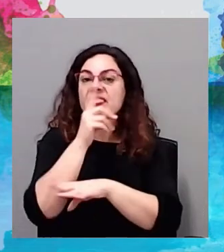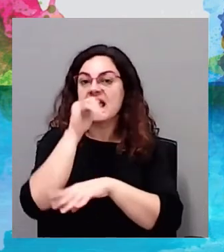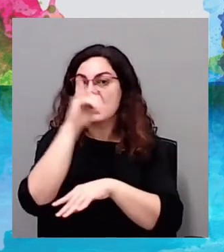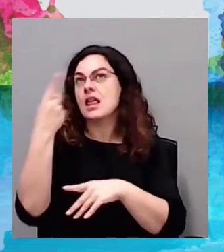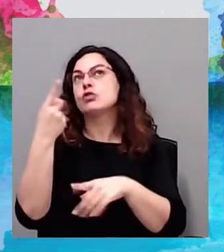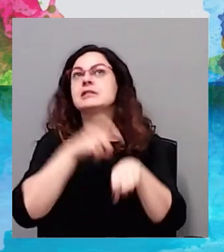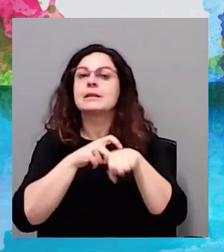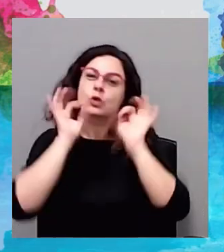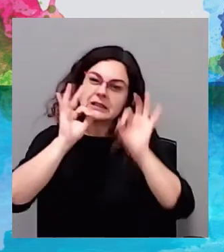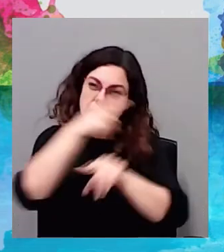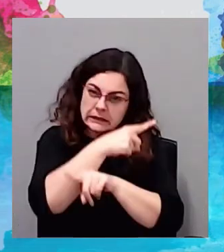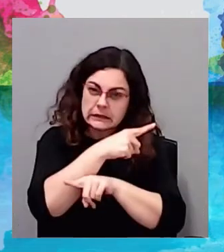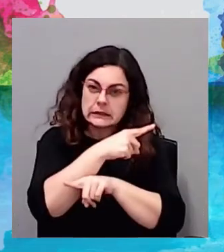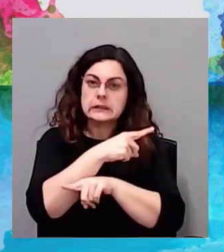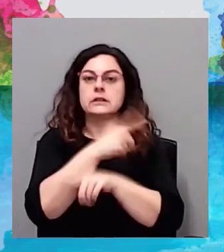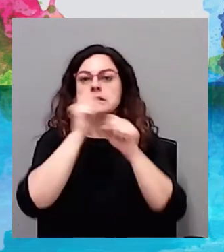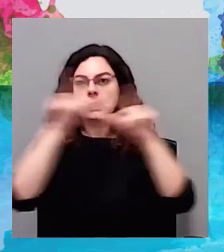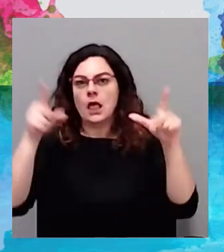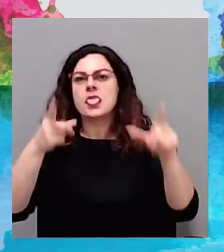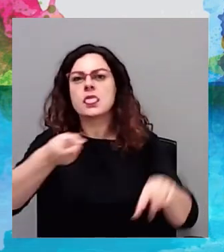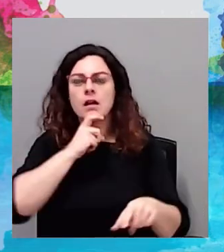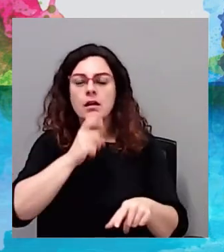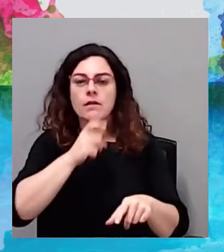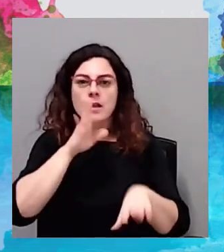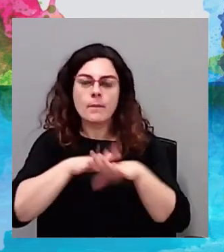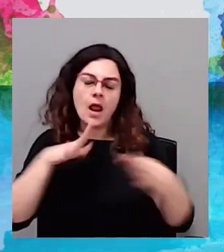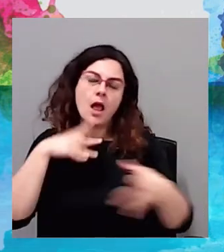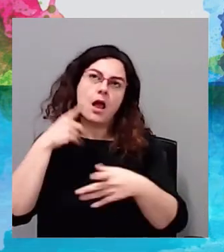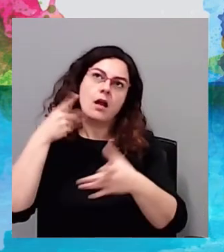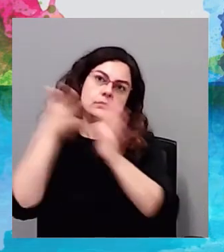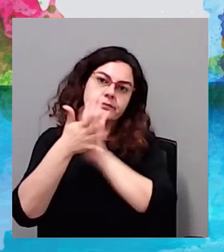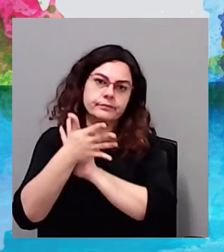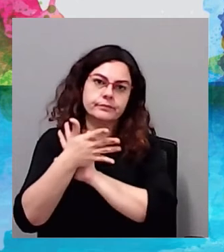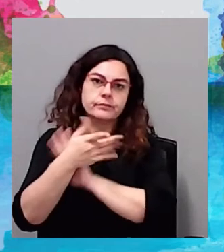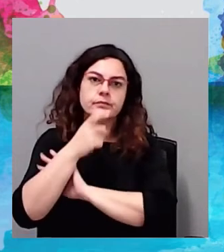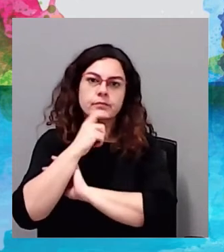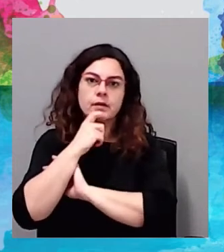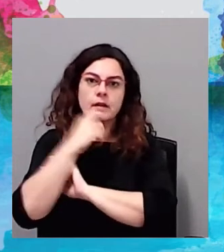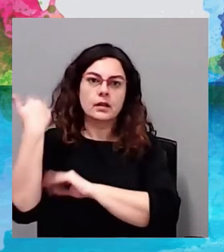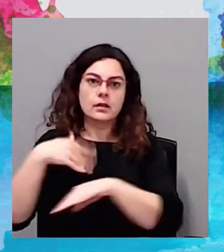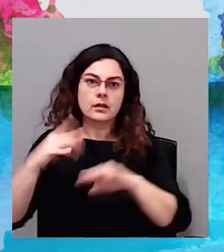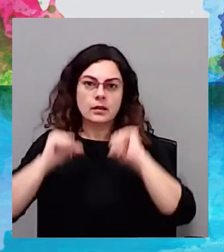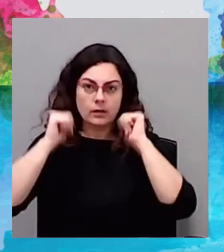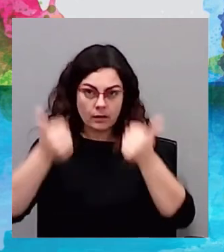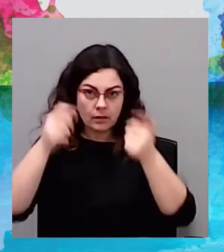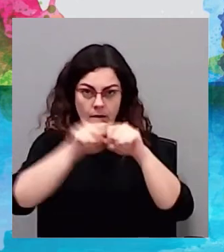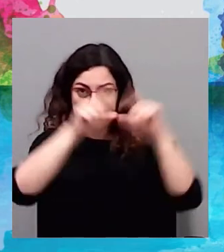que pueden ser complejas de describir. Entramos ya más en la